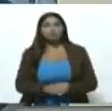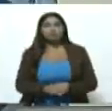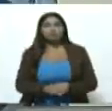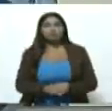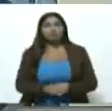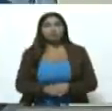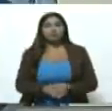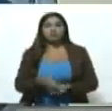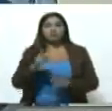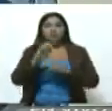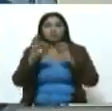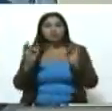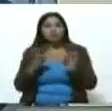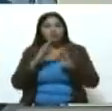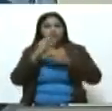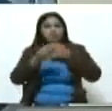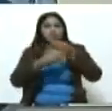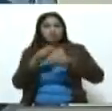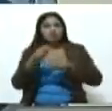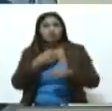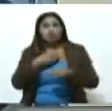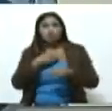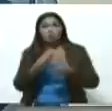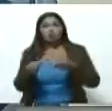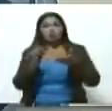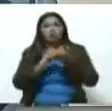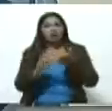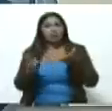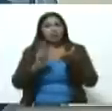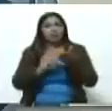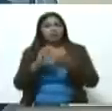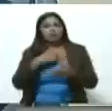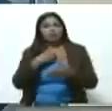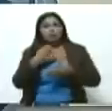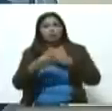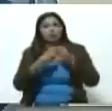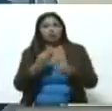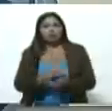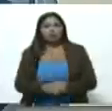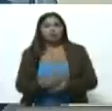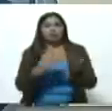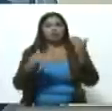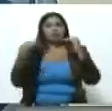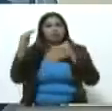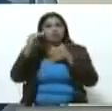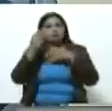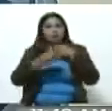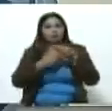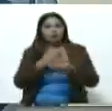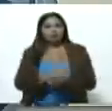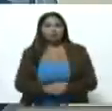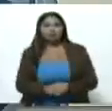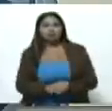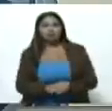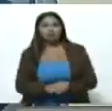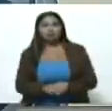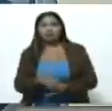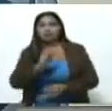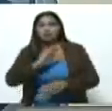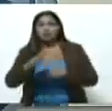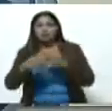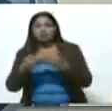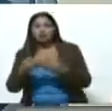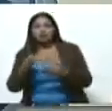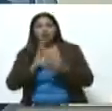este tipo de hechos no pueden pasar impunes y merecen la máxima pena, la sanción